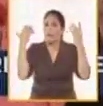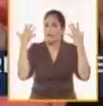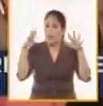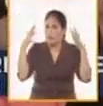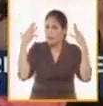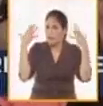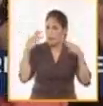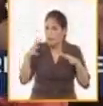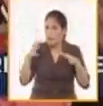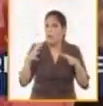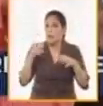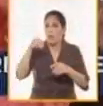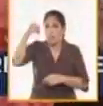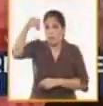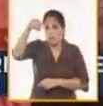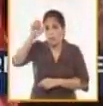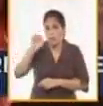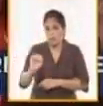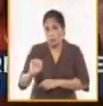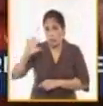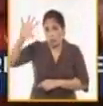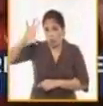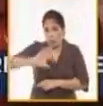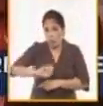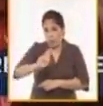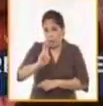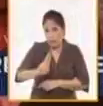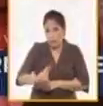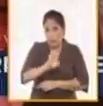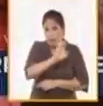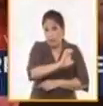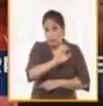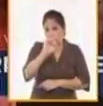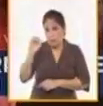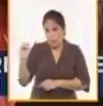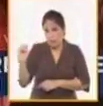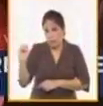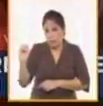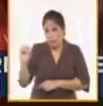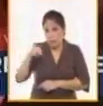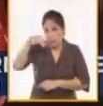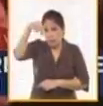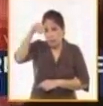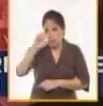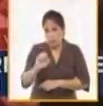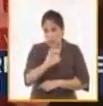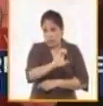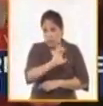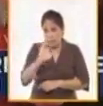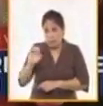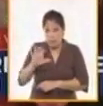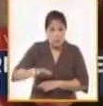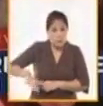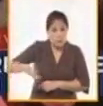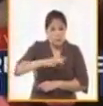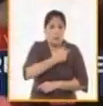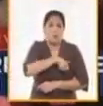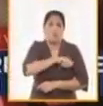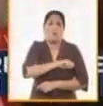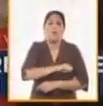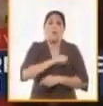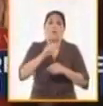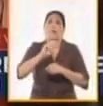de norte a sur, de este a oeste, a todo el pueblo de